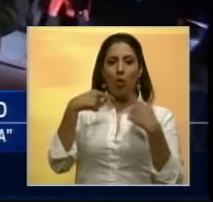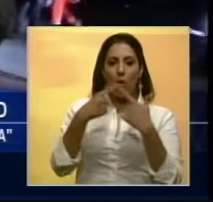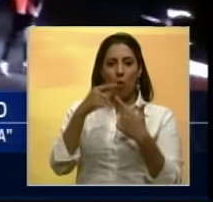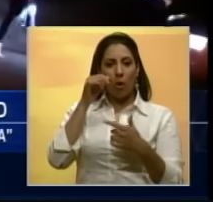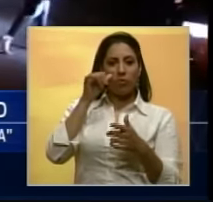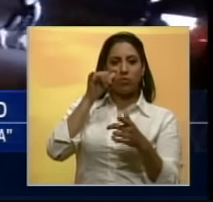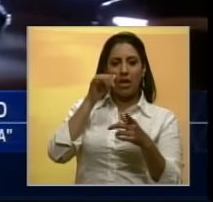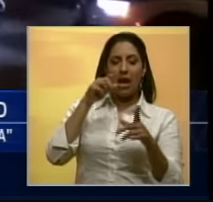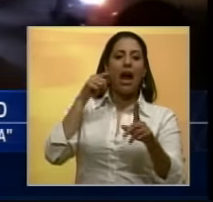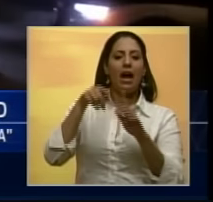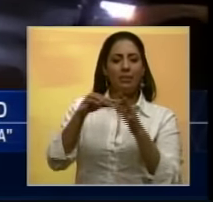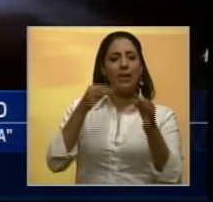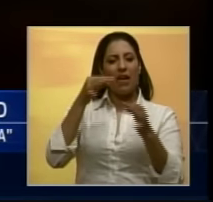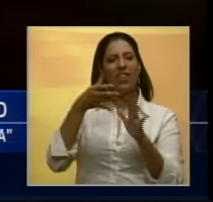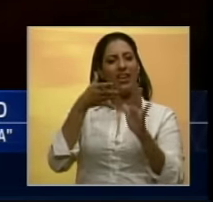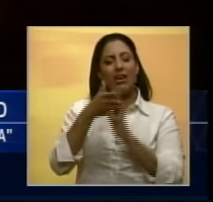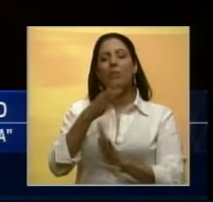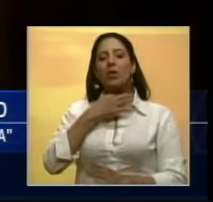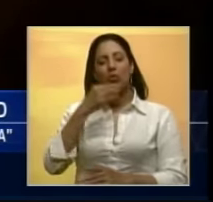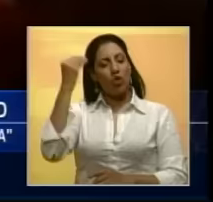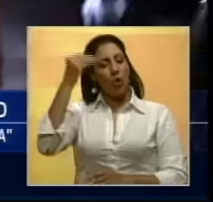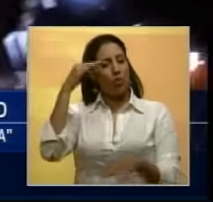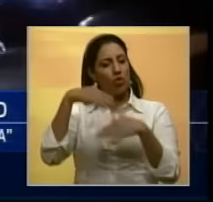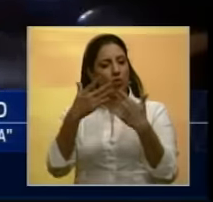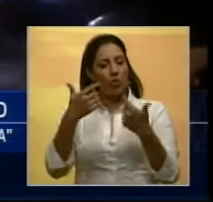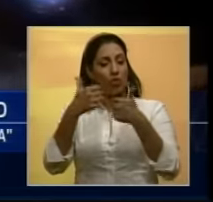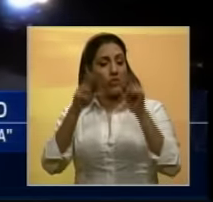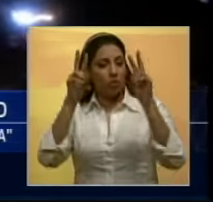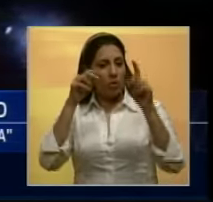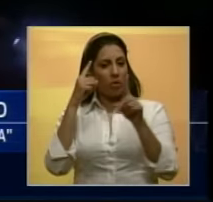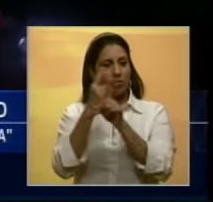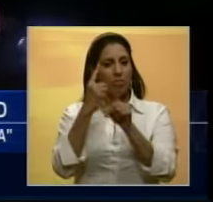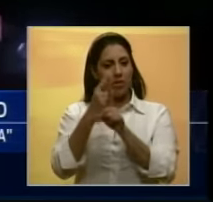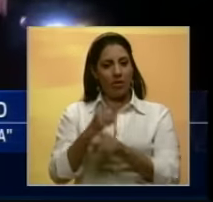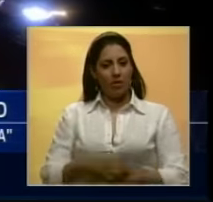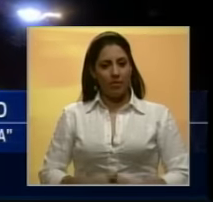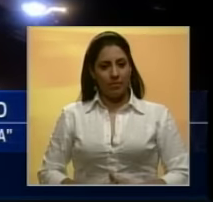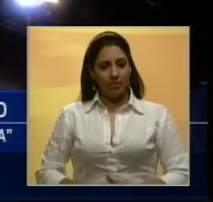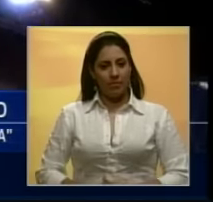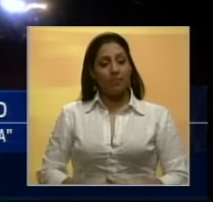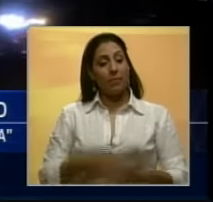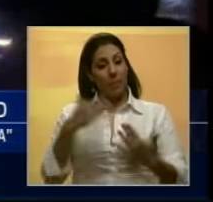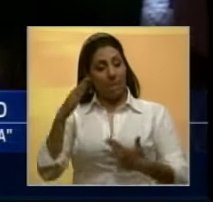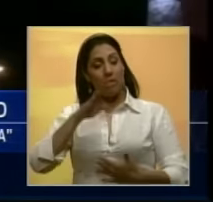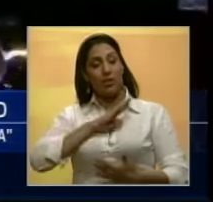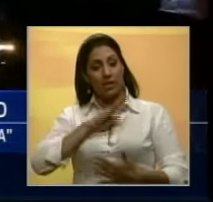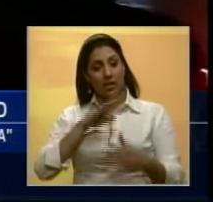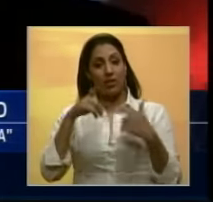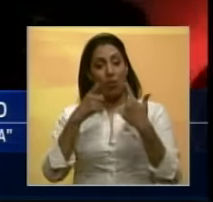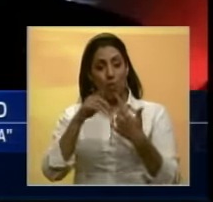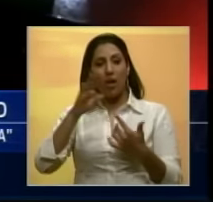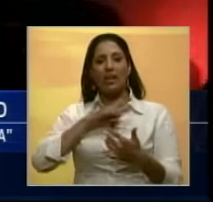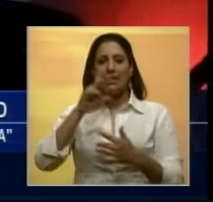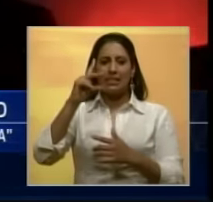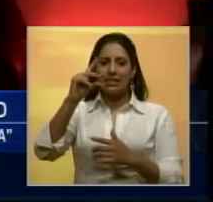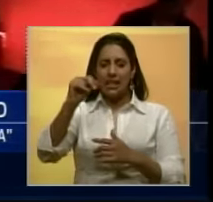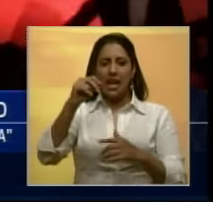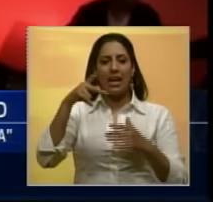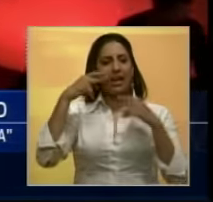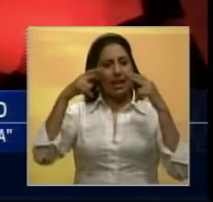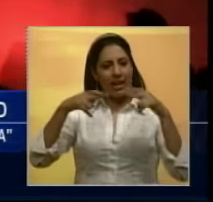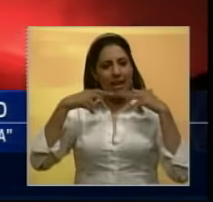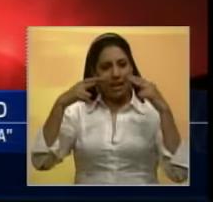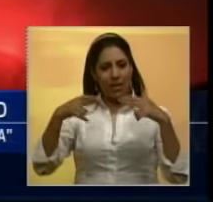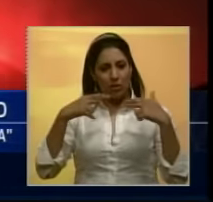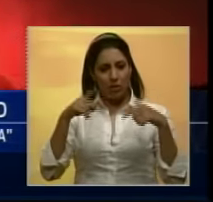un paparazzi y accedió a decirle cuál era su opinión sobre su supuesto rival romántico. Según TMZ, Justin estaba saliendo de un